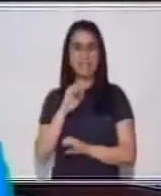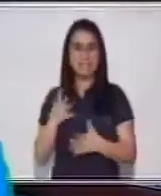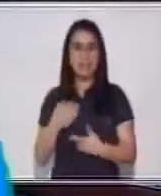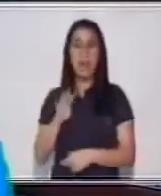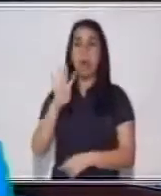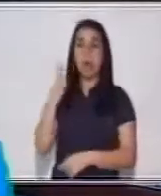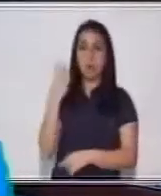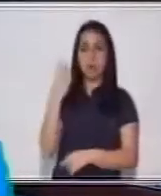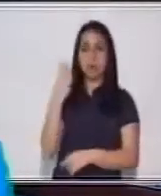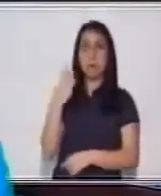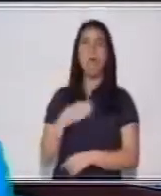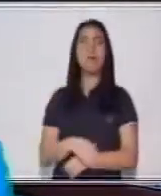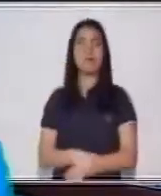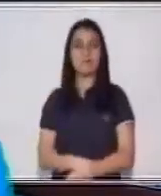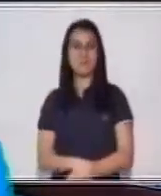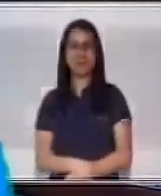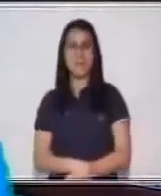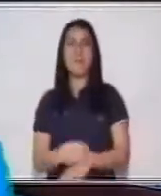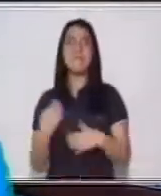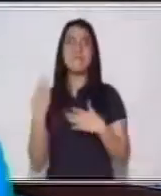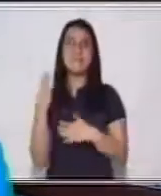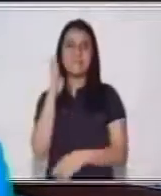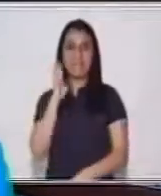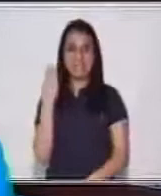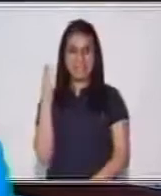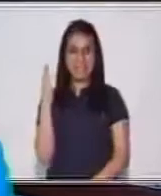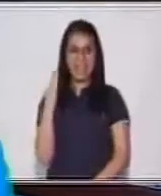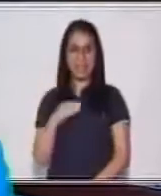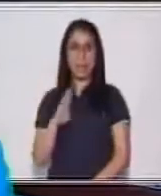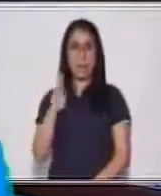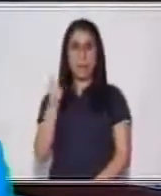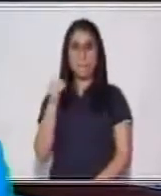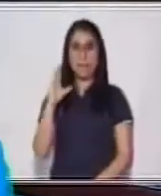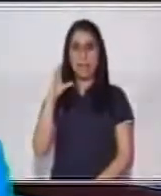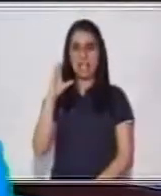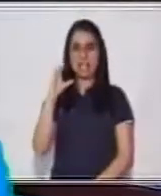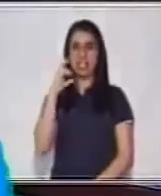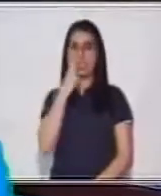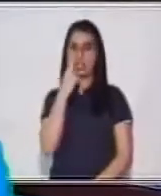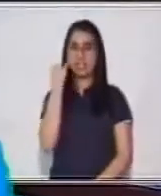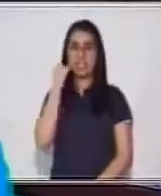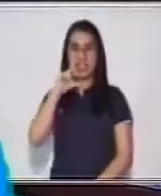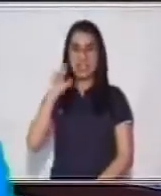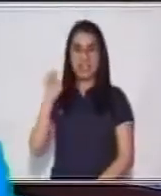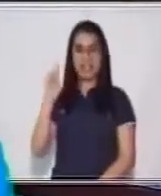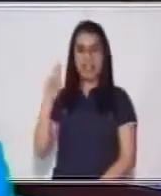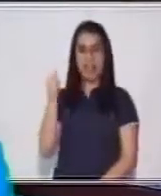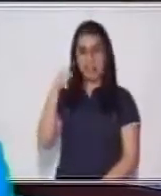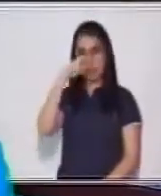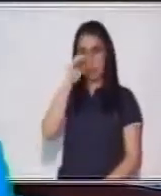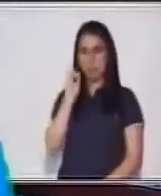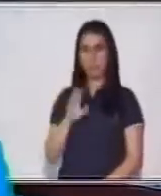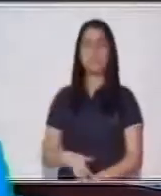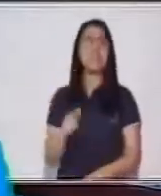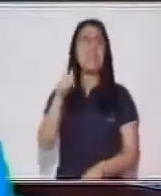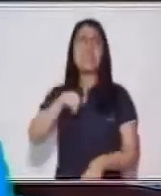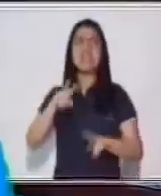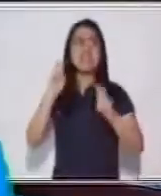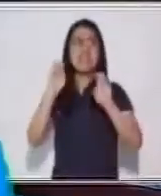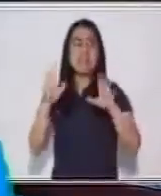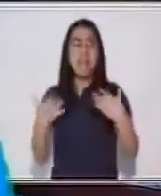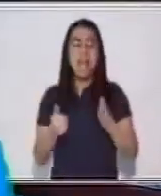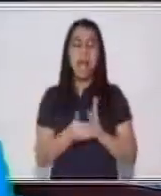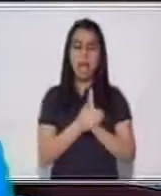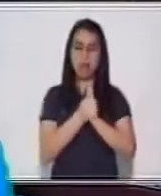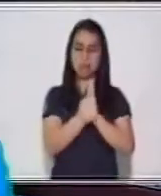con discapacidad, este tema le ayudará para ejercitar habilidades y destrezas como la atención, la memoria y